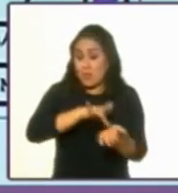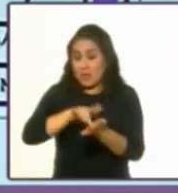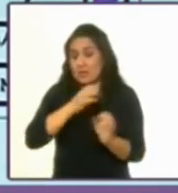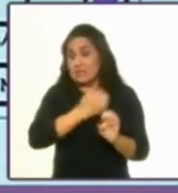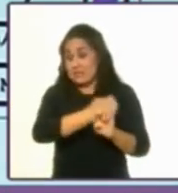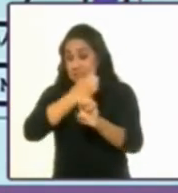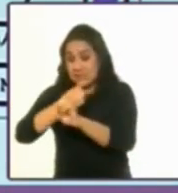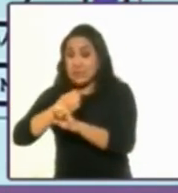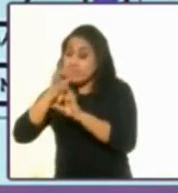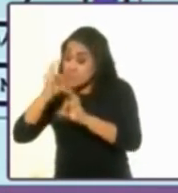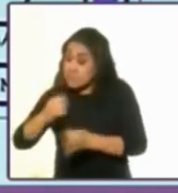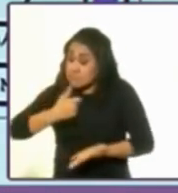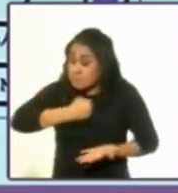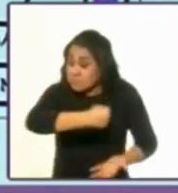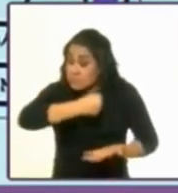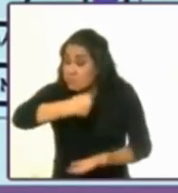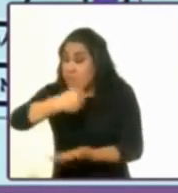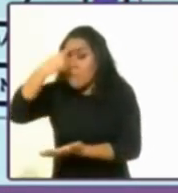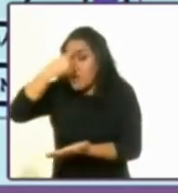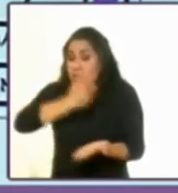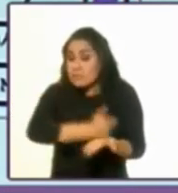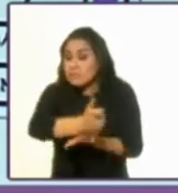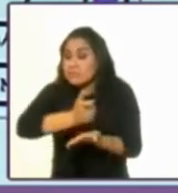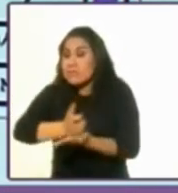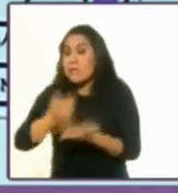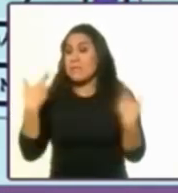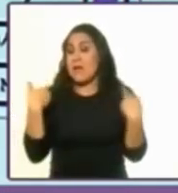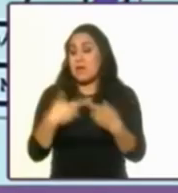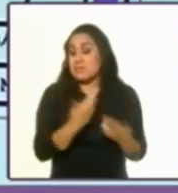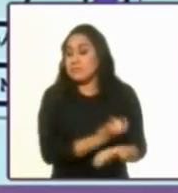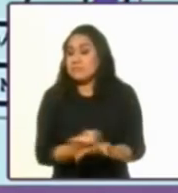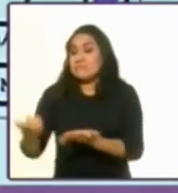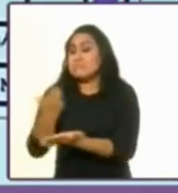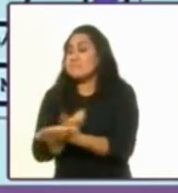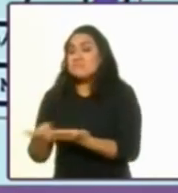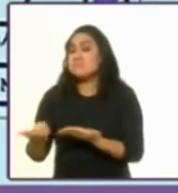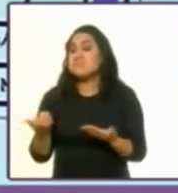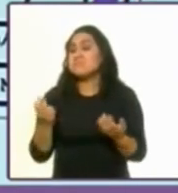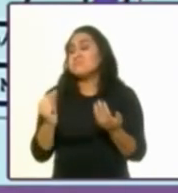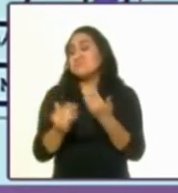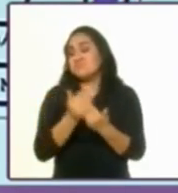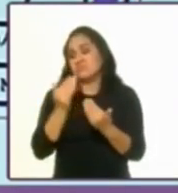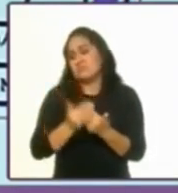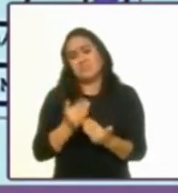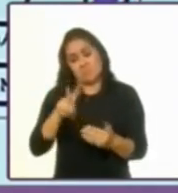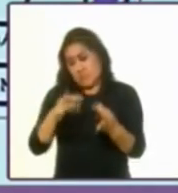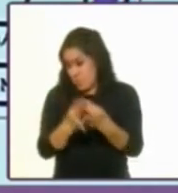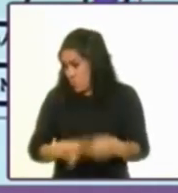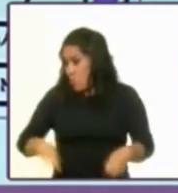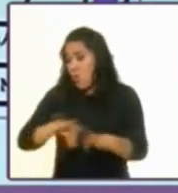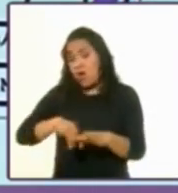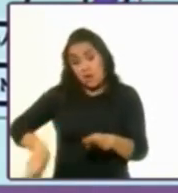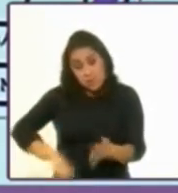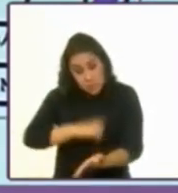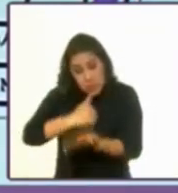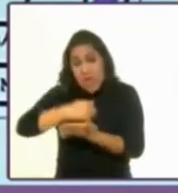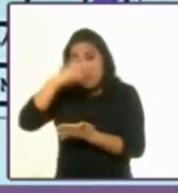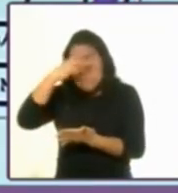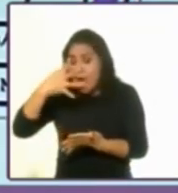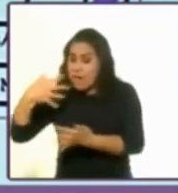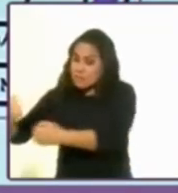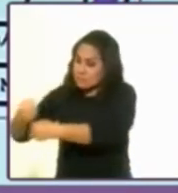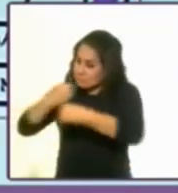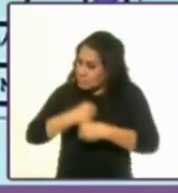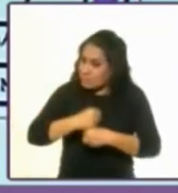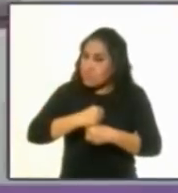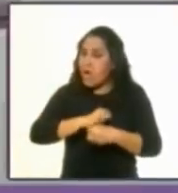el presupuesto necesario para pagar la nómina del profesorado es indispensable que la ciudad de mexico se nos está